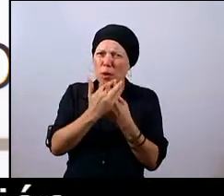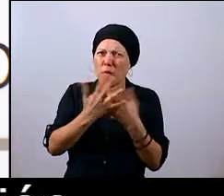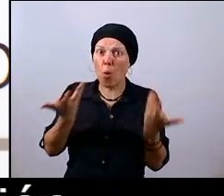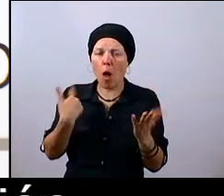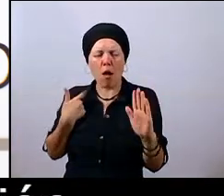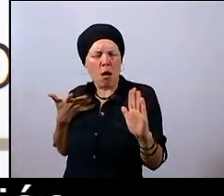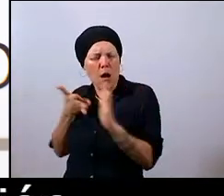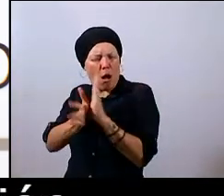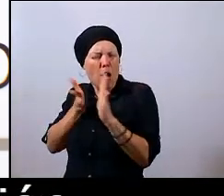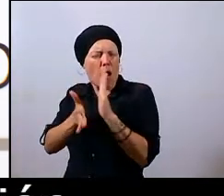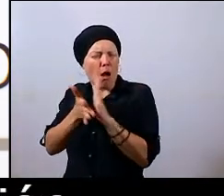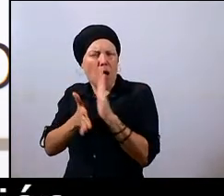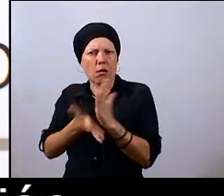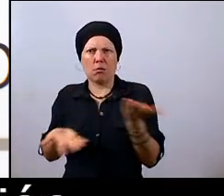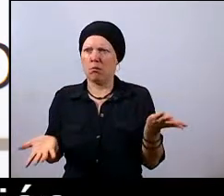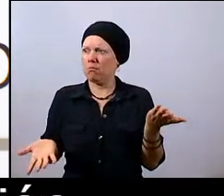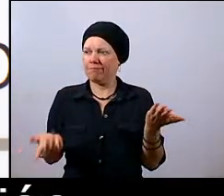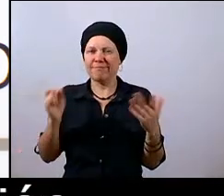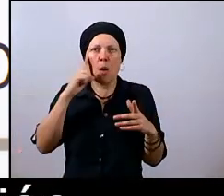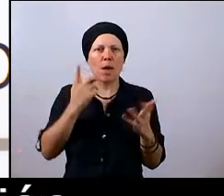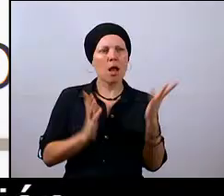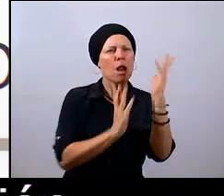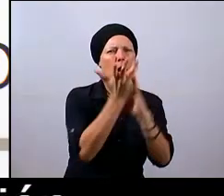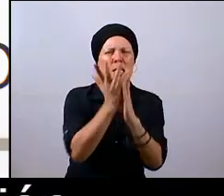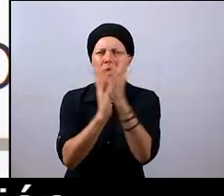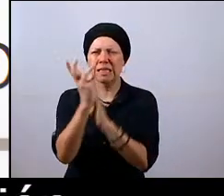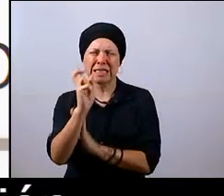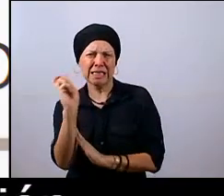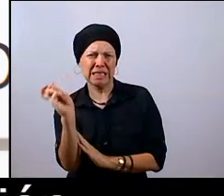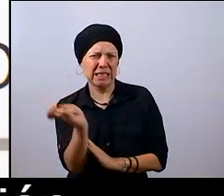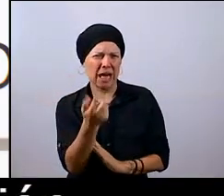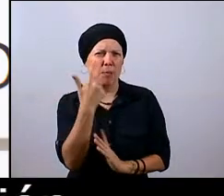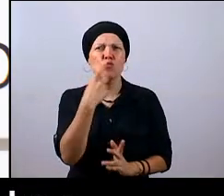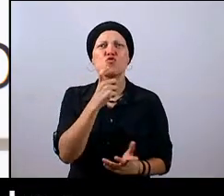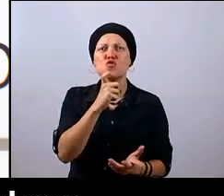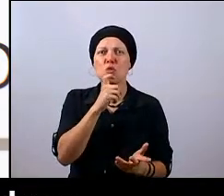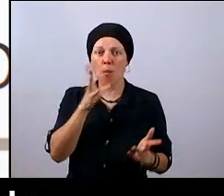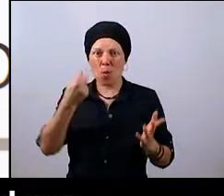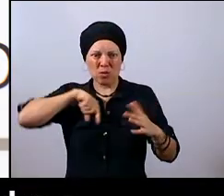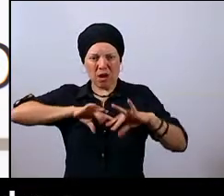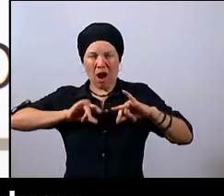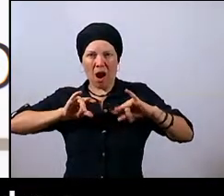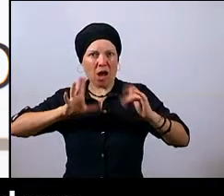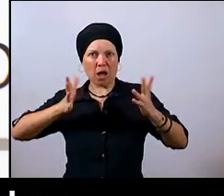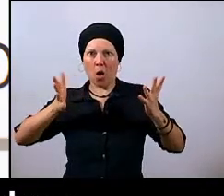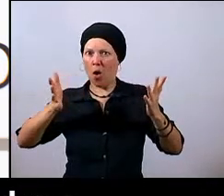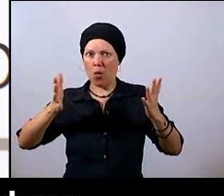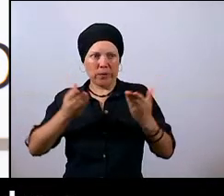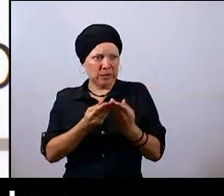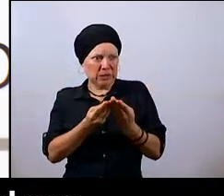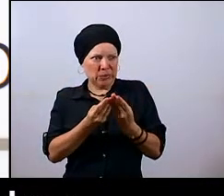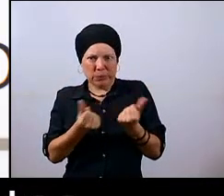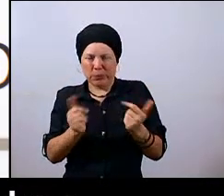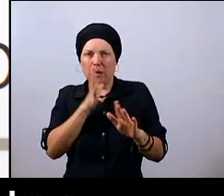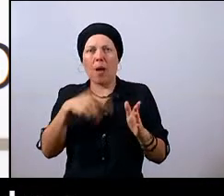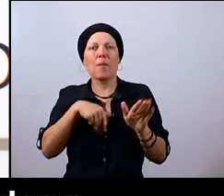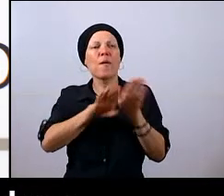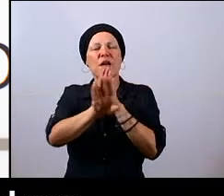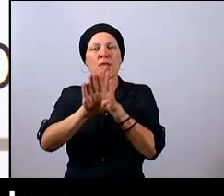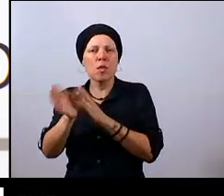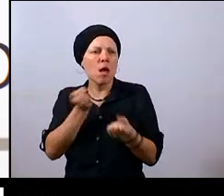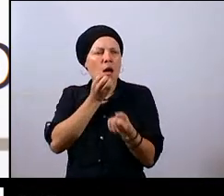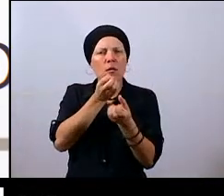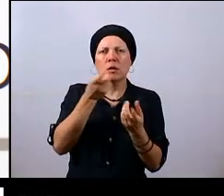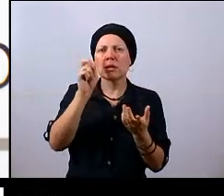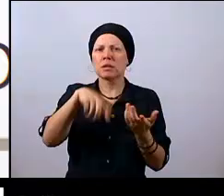de cómo estaban siendo esos distintos incendios que han asolado nuestra región. Han trasladado a los vecinos, han trasladado